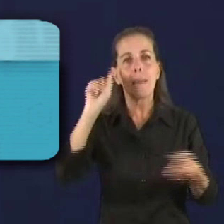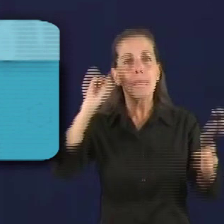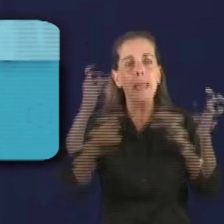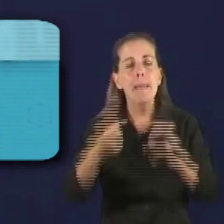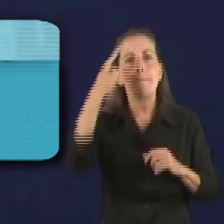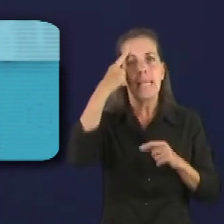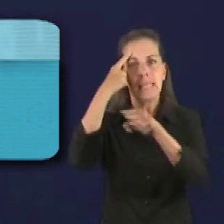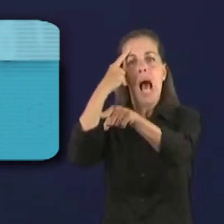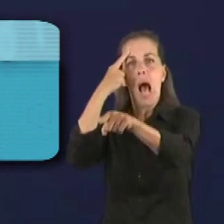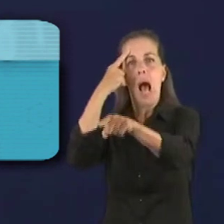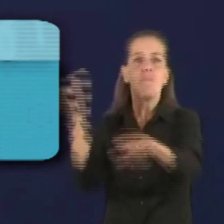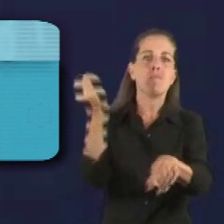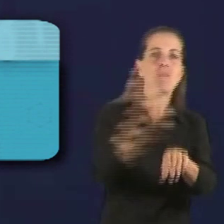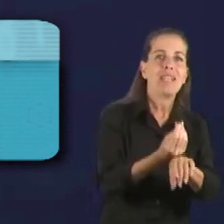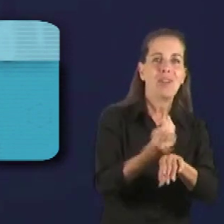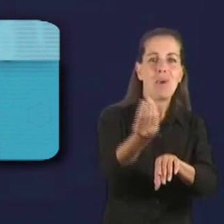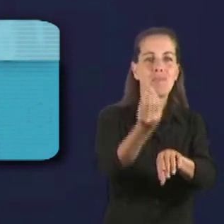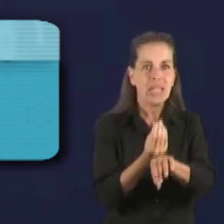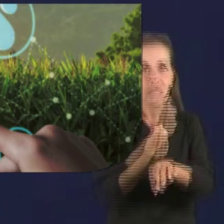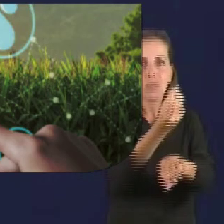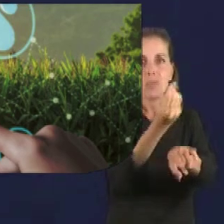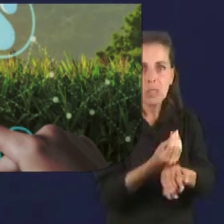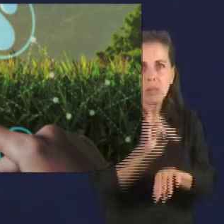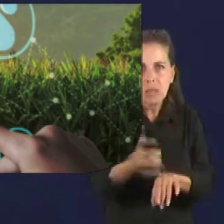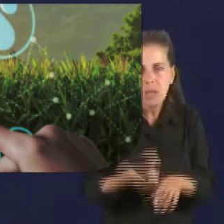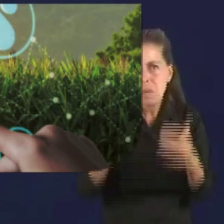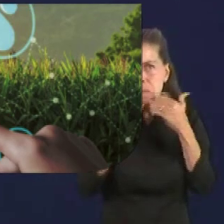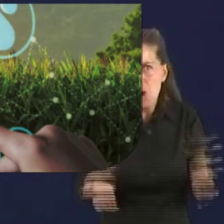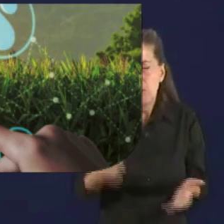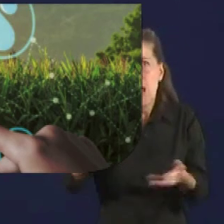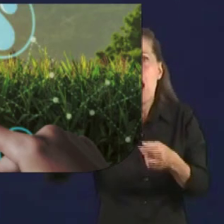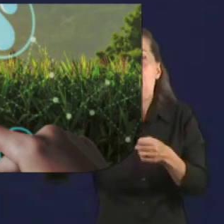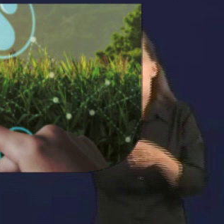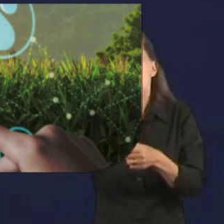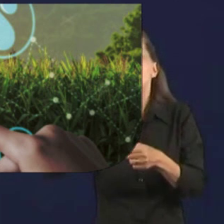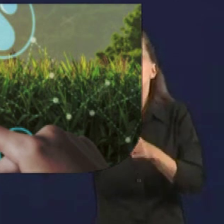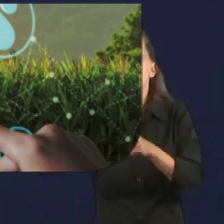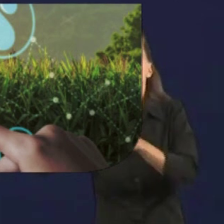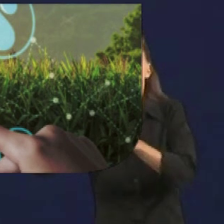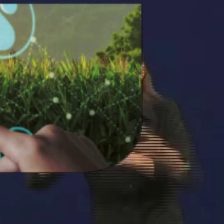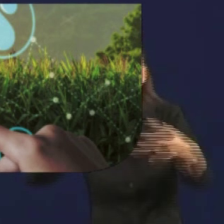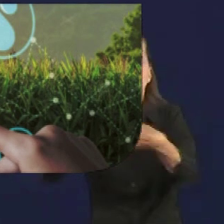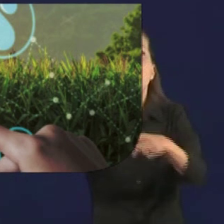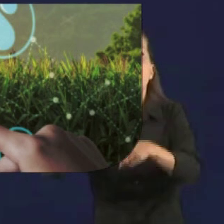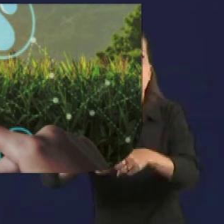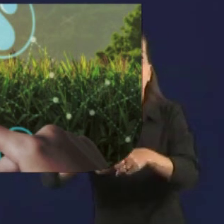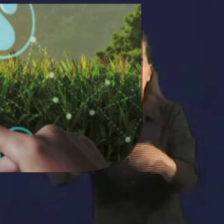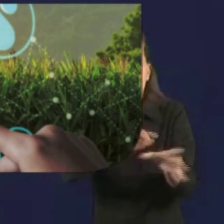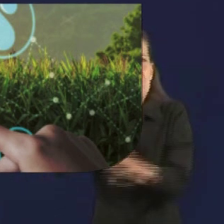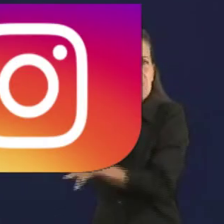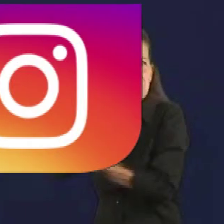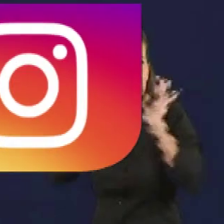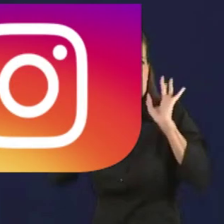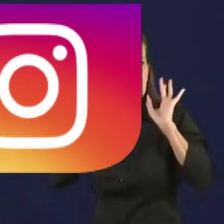haber una unidad del PRO con la Libertad Avanza ya formando concretamente un gobierno